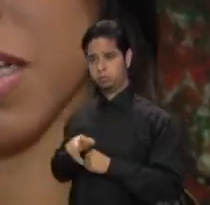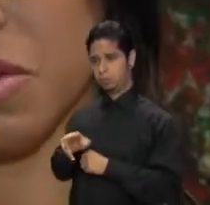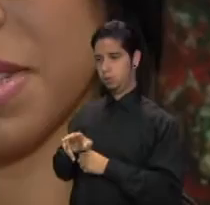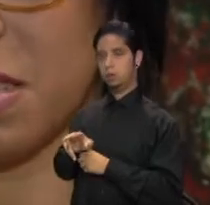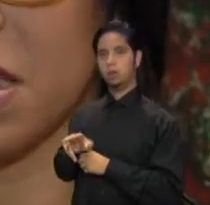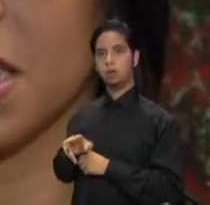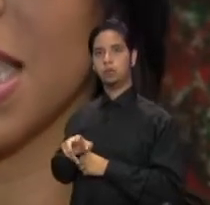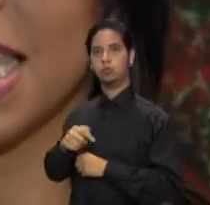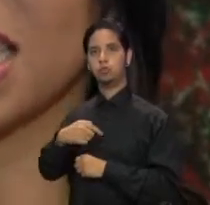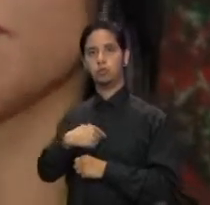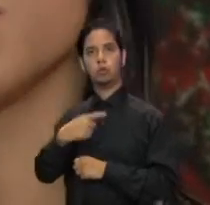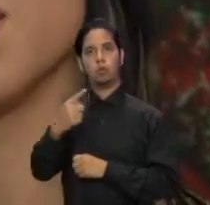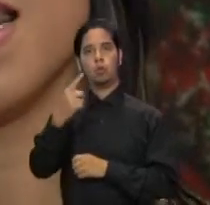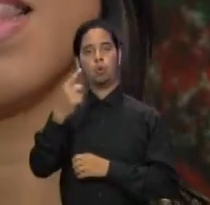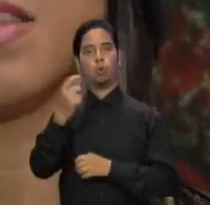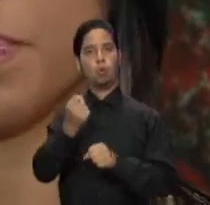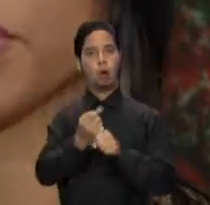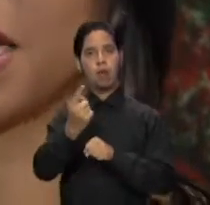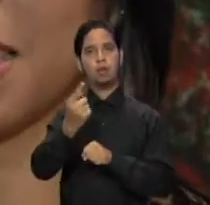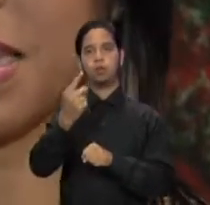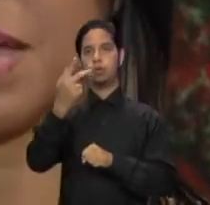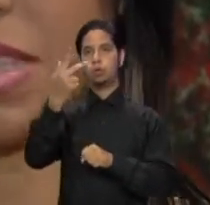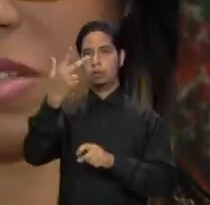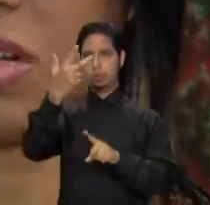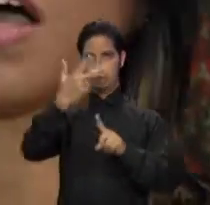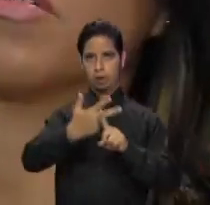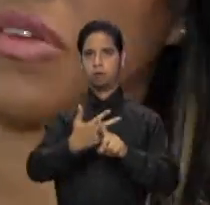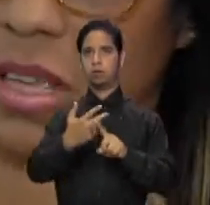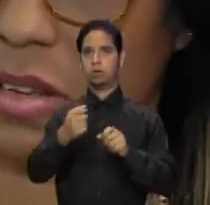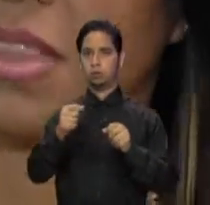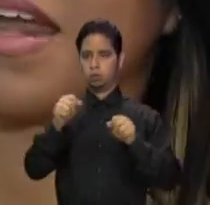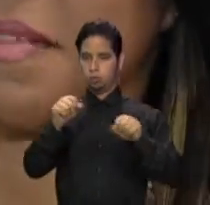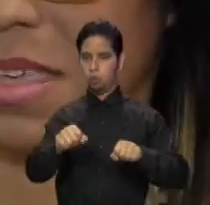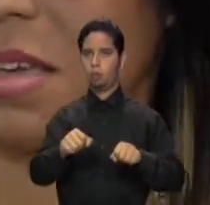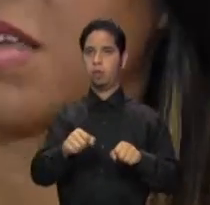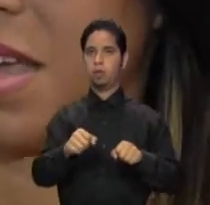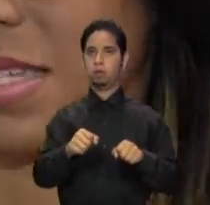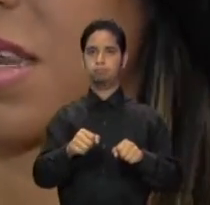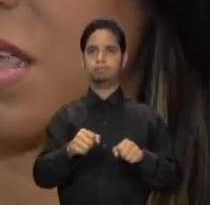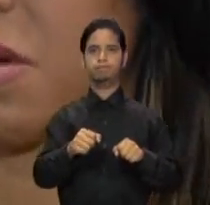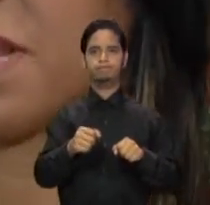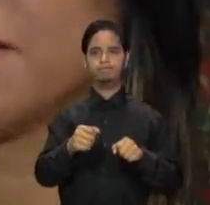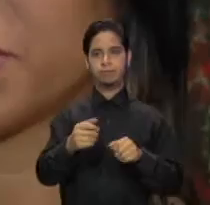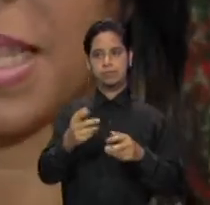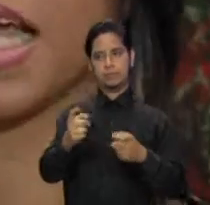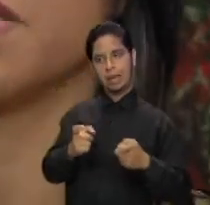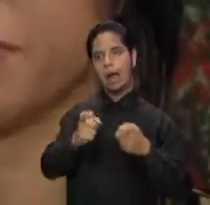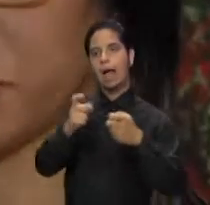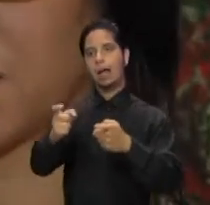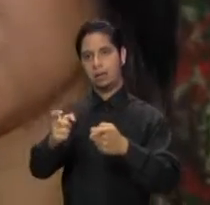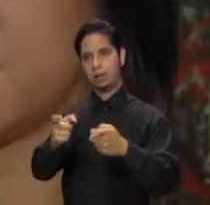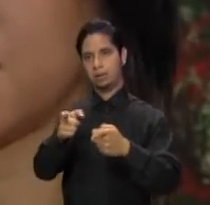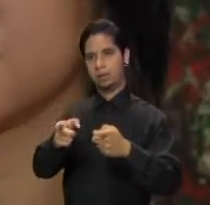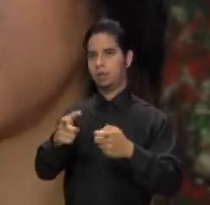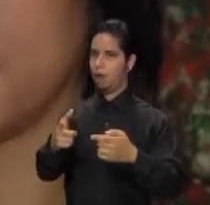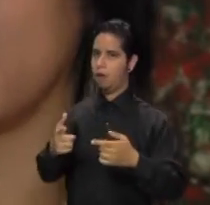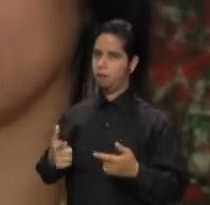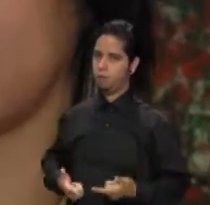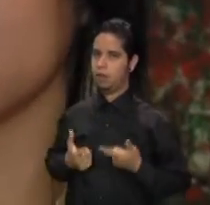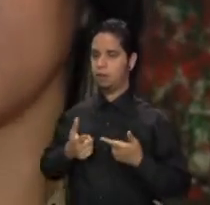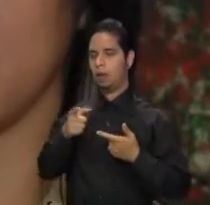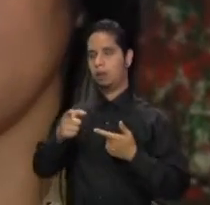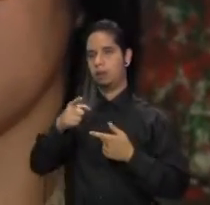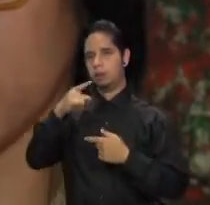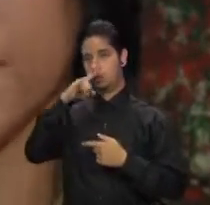meses lactando a mi niña, y de poderle dar esa bendición a otro niño y darle vida a ese niño, ¿verdad? Porque es tan importante, ¿verdad?, ese tema